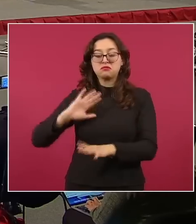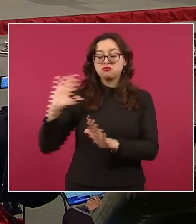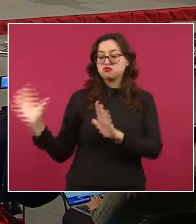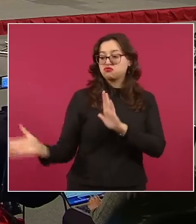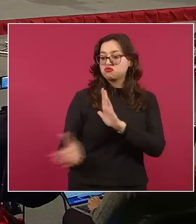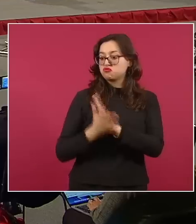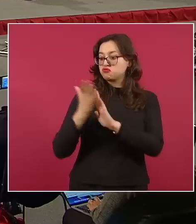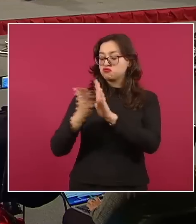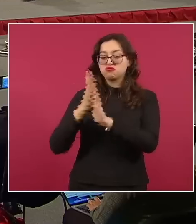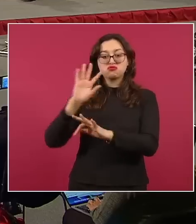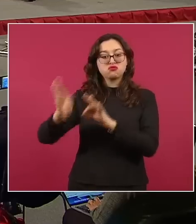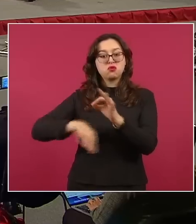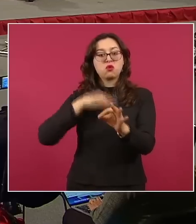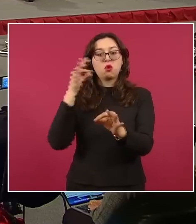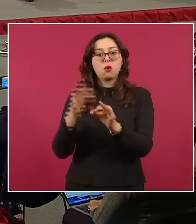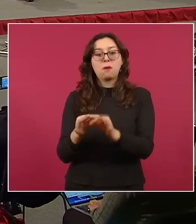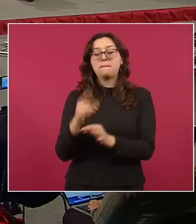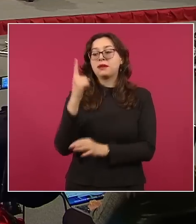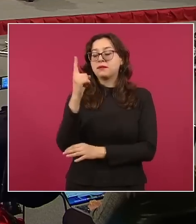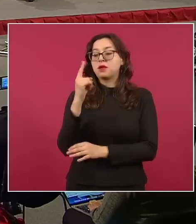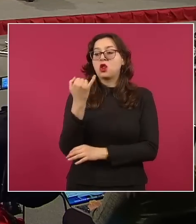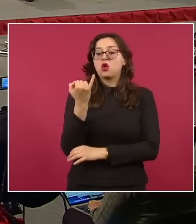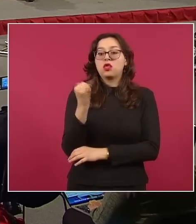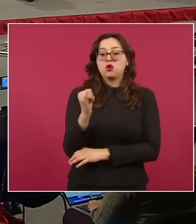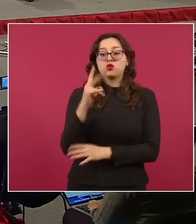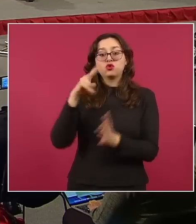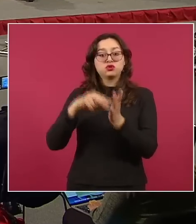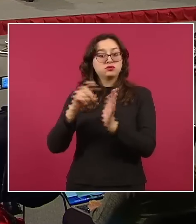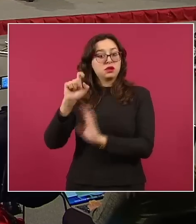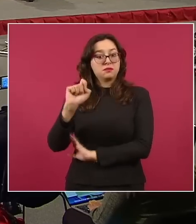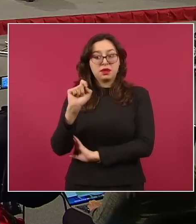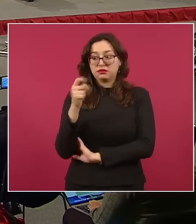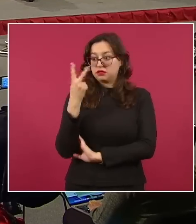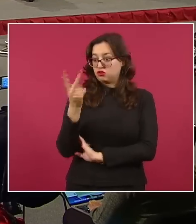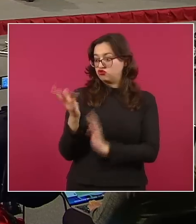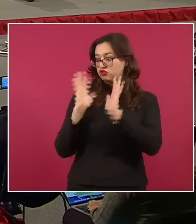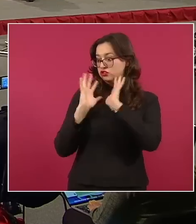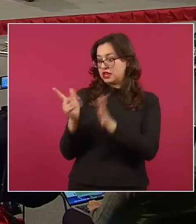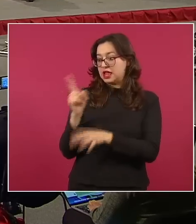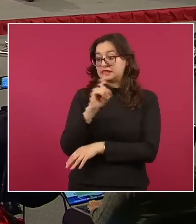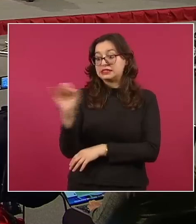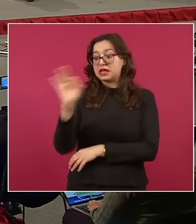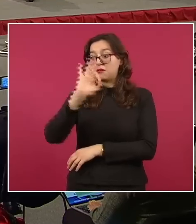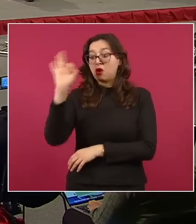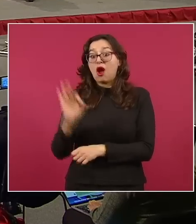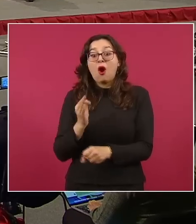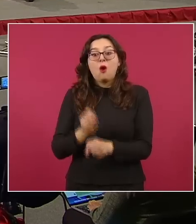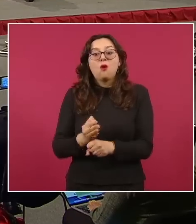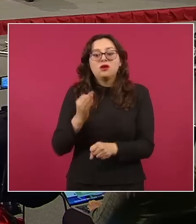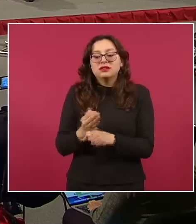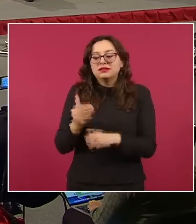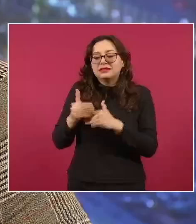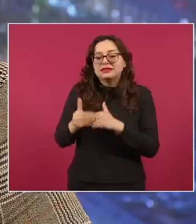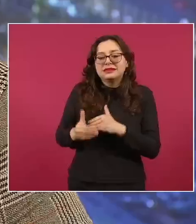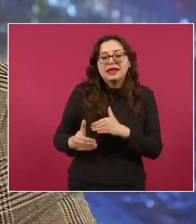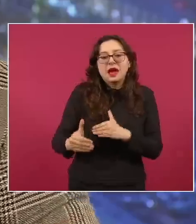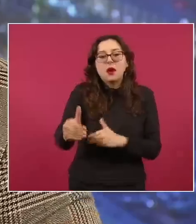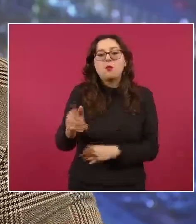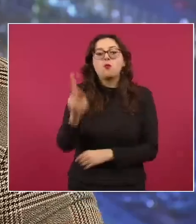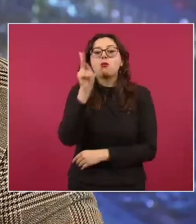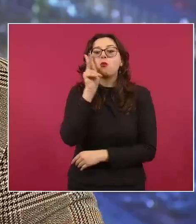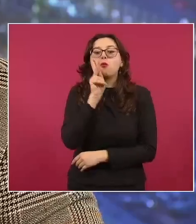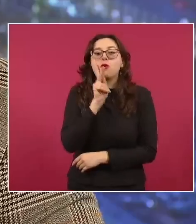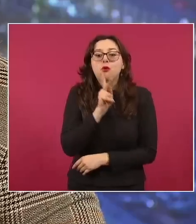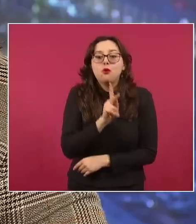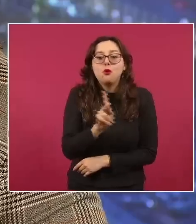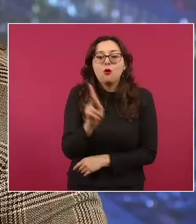constructiva el 1 de julio del 2022 y actualmente se encuentra ya en el proceso de pruebas, arranque e integración